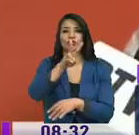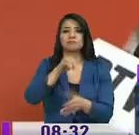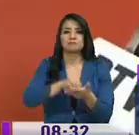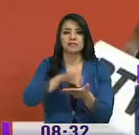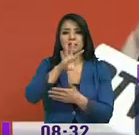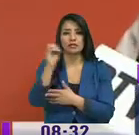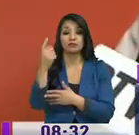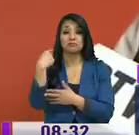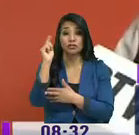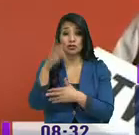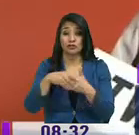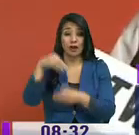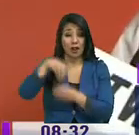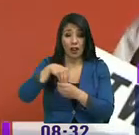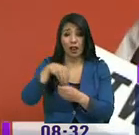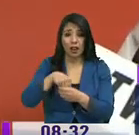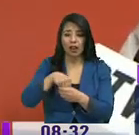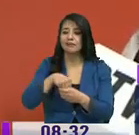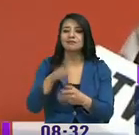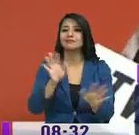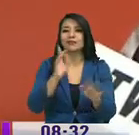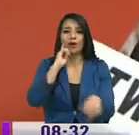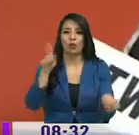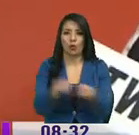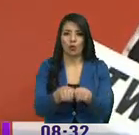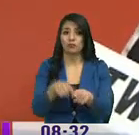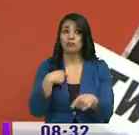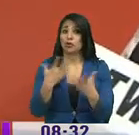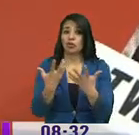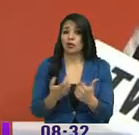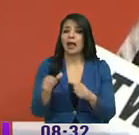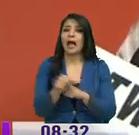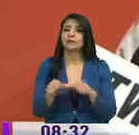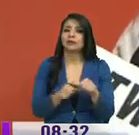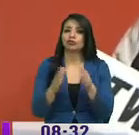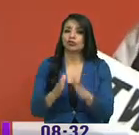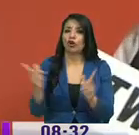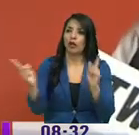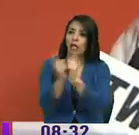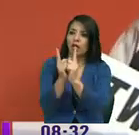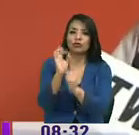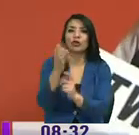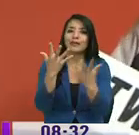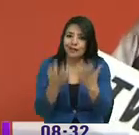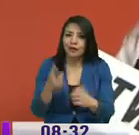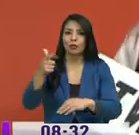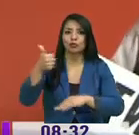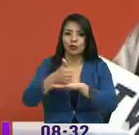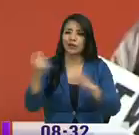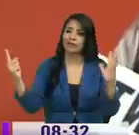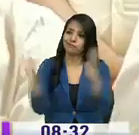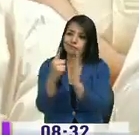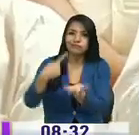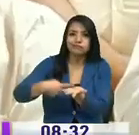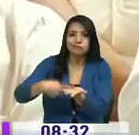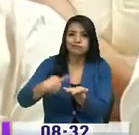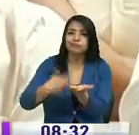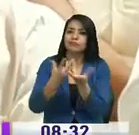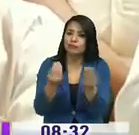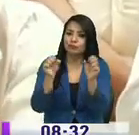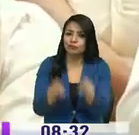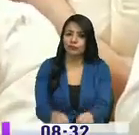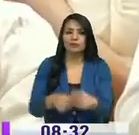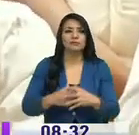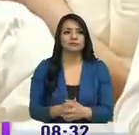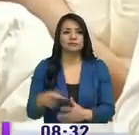$2.500 millones. No queremos asesores, queremos hablar directamente con la autoridad en función de la cual analicemos la problemática. Esa